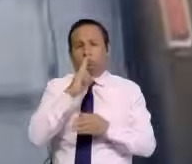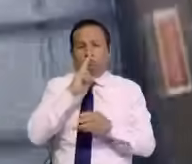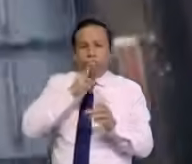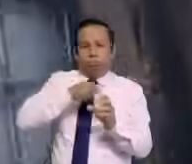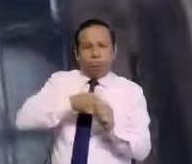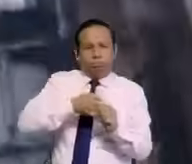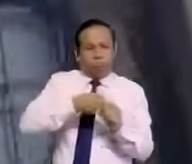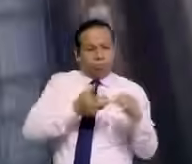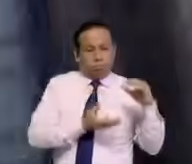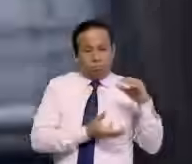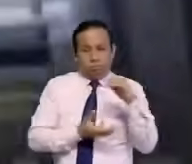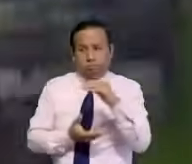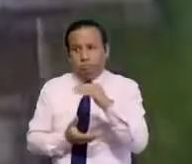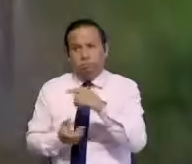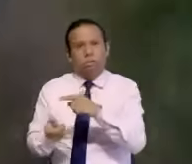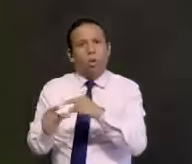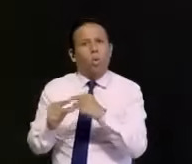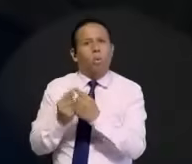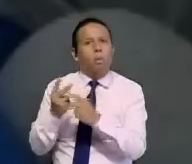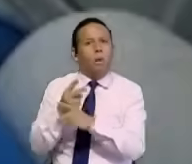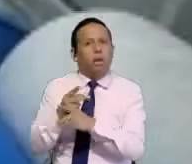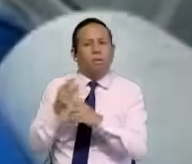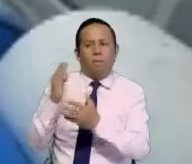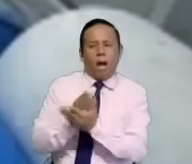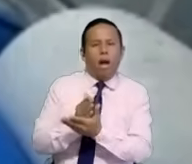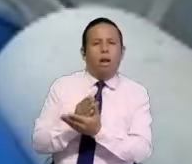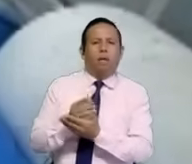las estructuras ilegales.